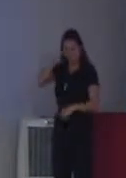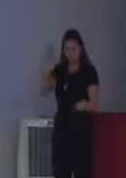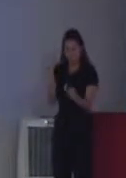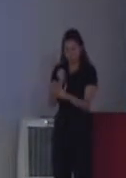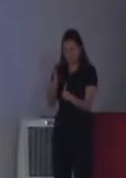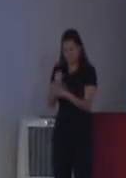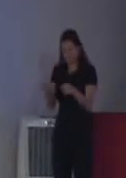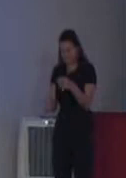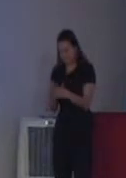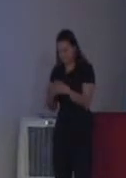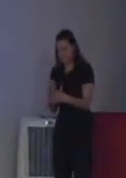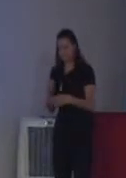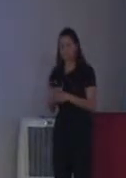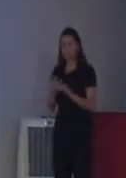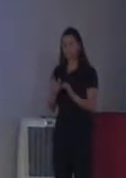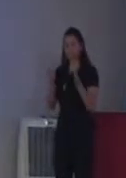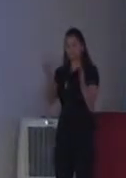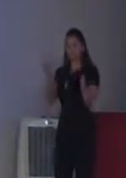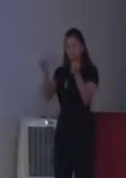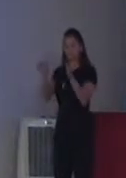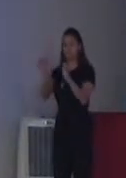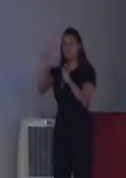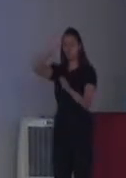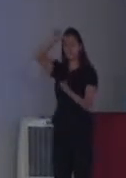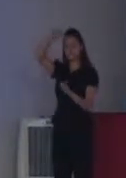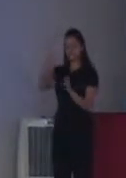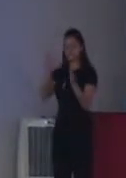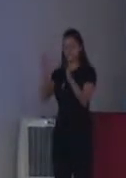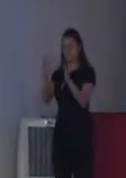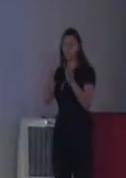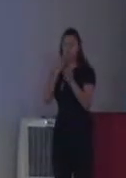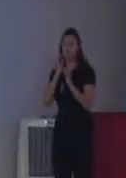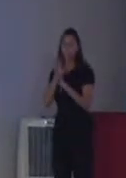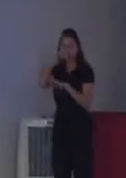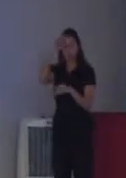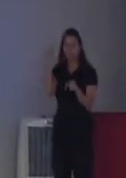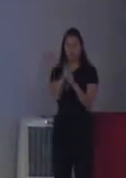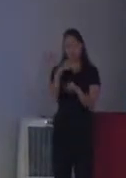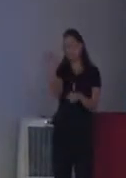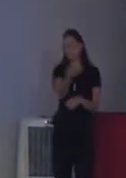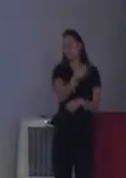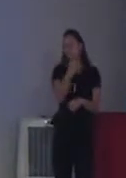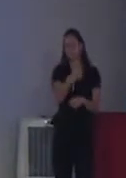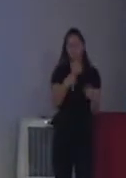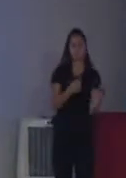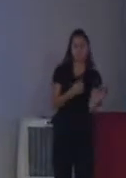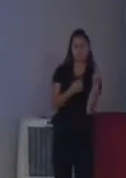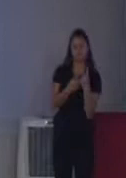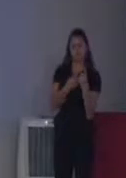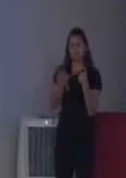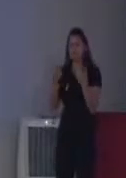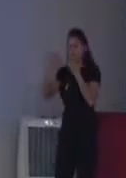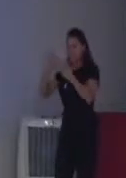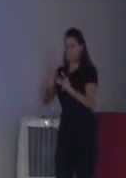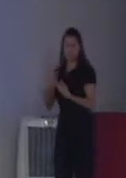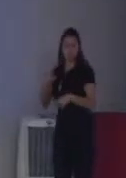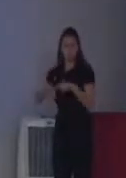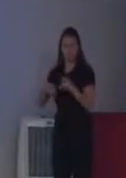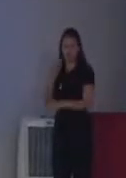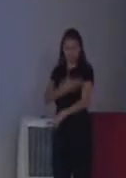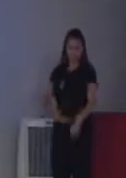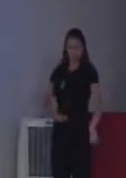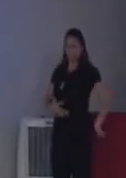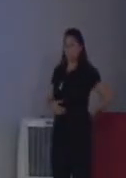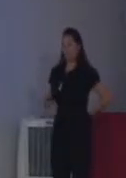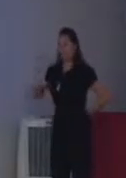corriente, tiene unas dimensiones, ¿sí? O sea, tiene una manera de ser, o sea, un obrero corriente para manejar la máquina, pues no le puede faltar un brazo o los